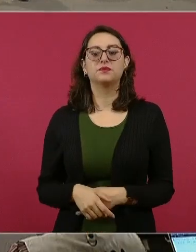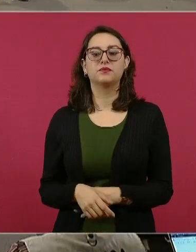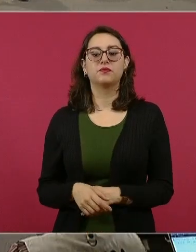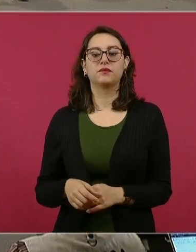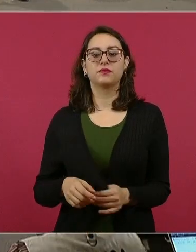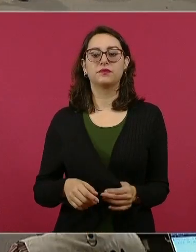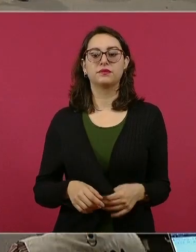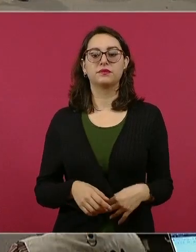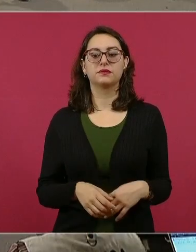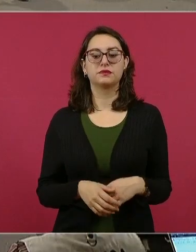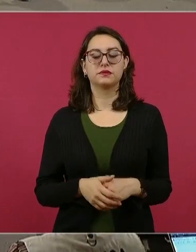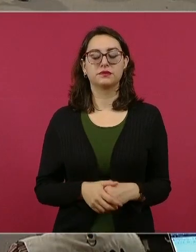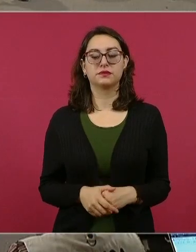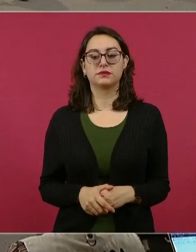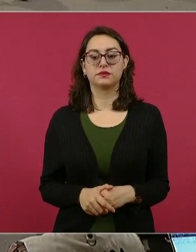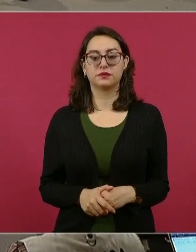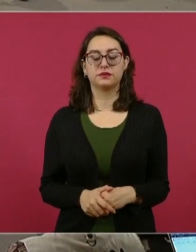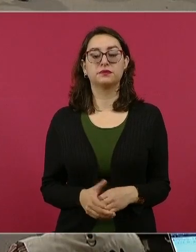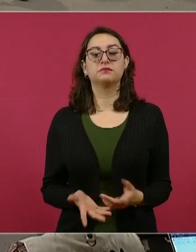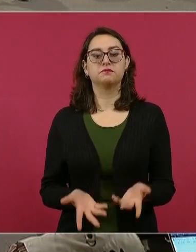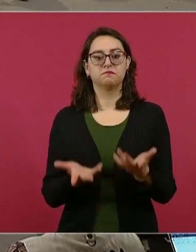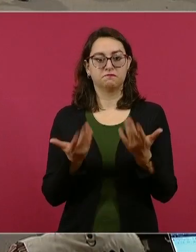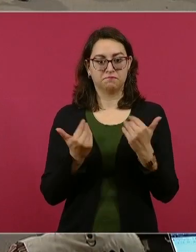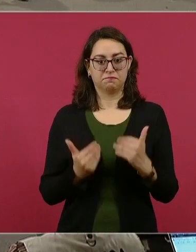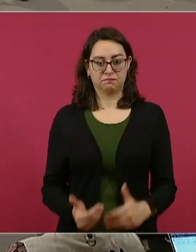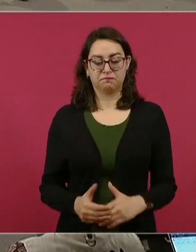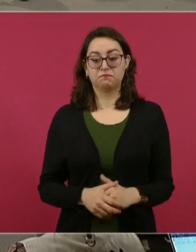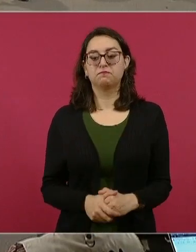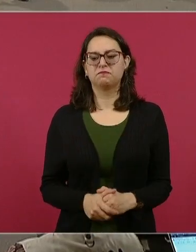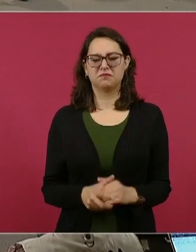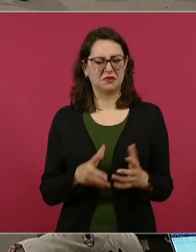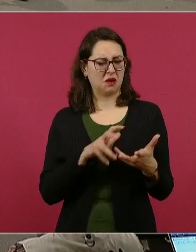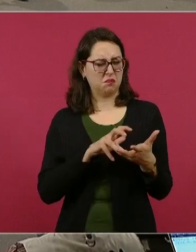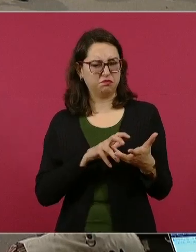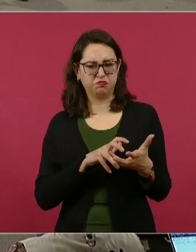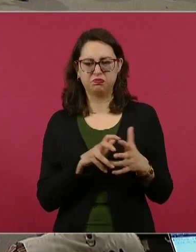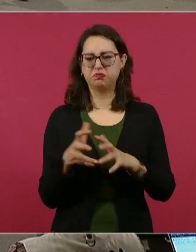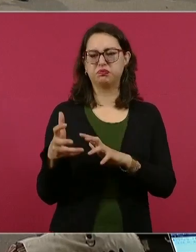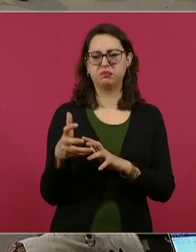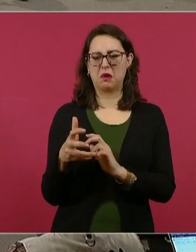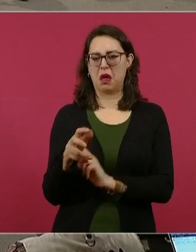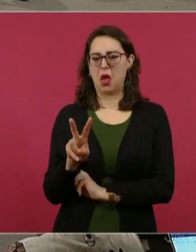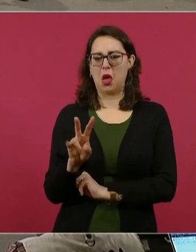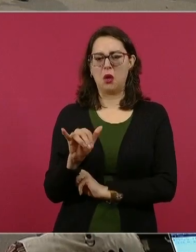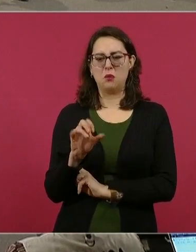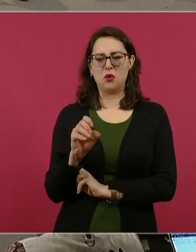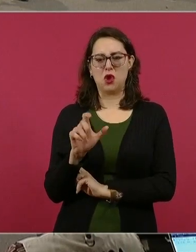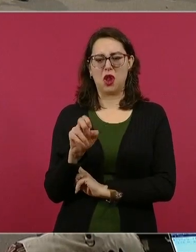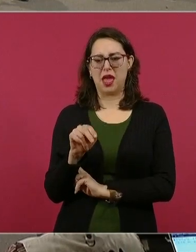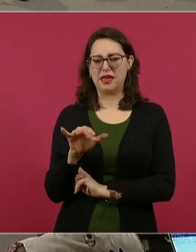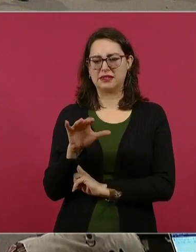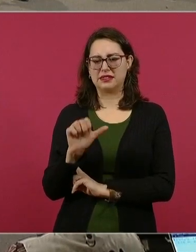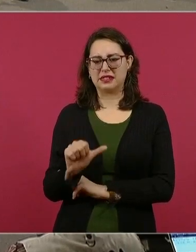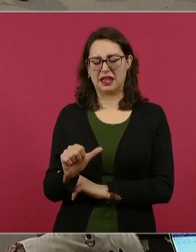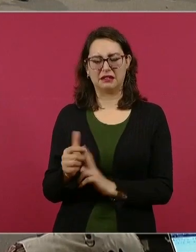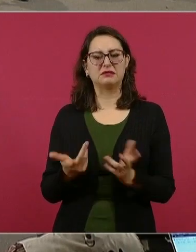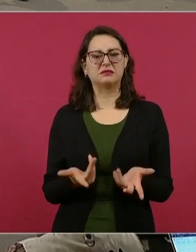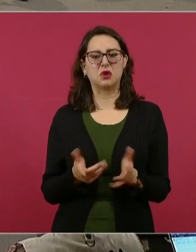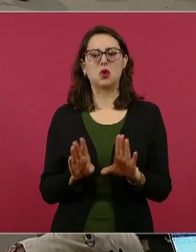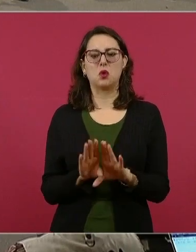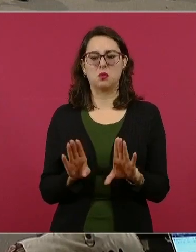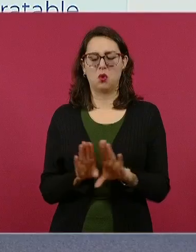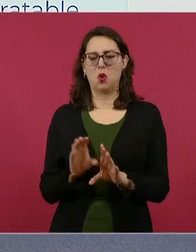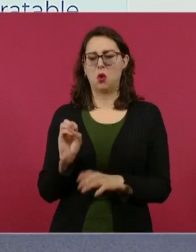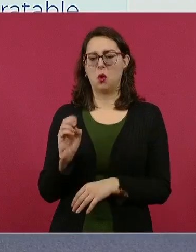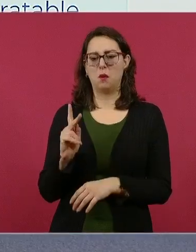La siguiente, por favor. Ahora, ¿qué es la violencia? La violencia está formalmente definida, esta es una definición de la Organización Panamericana de